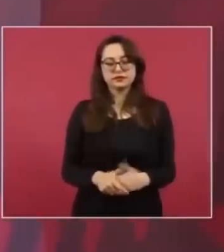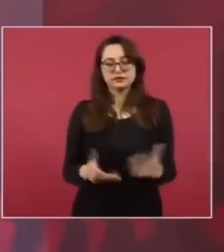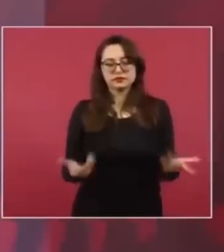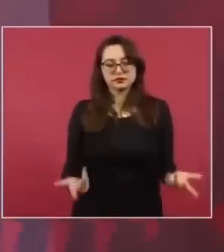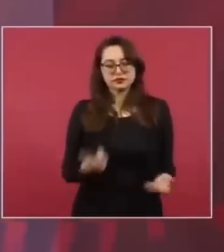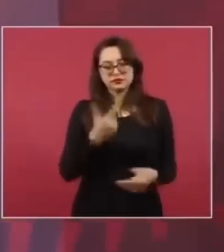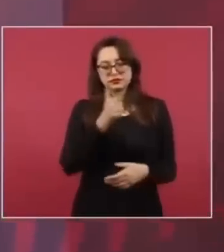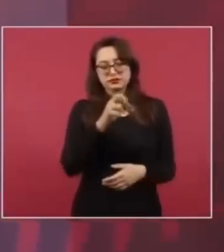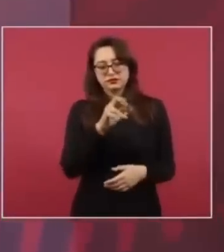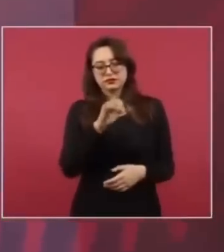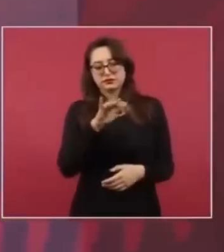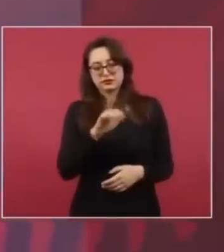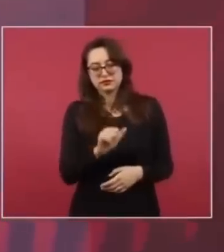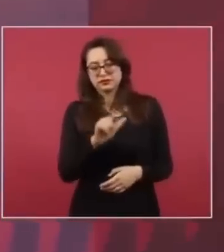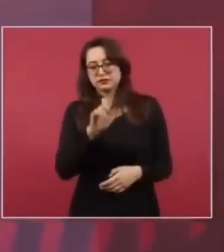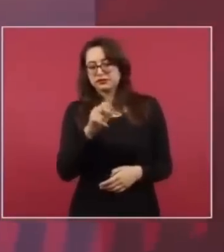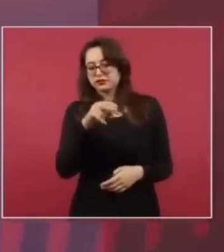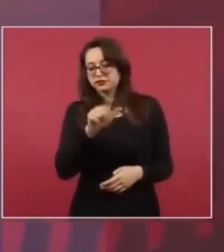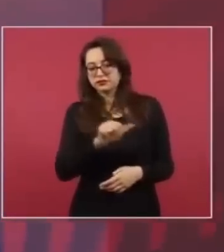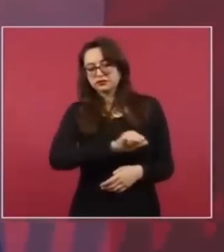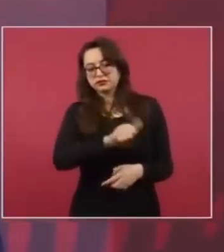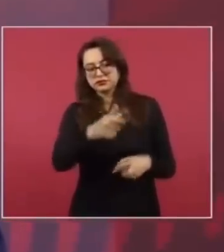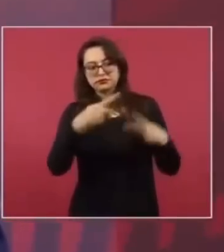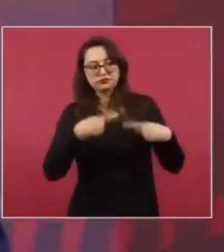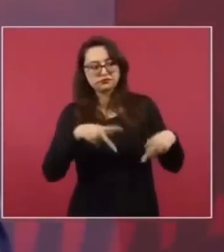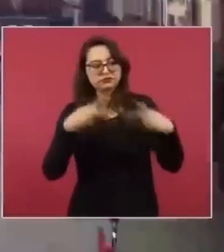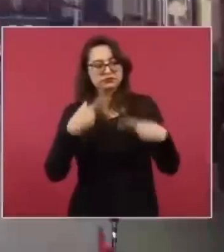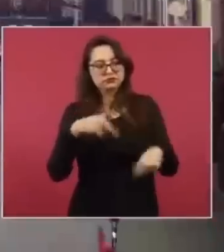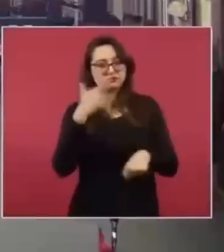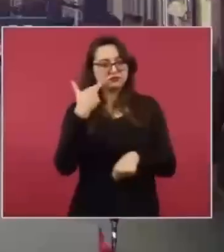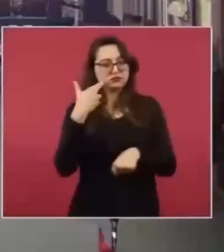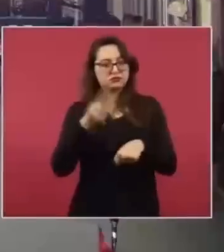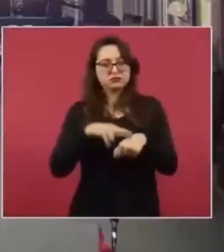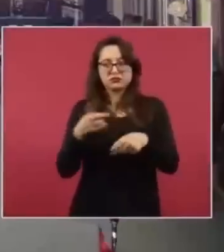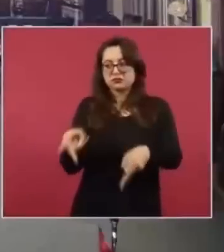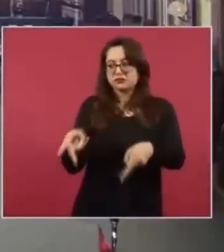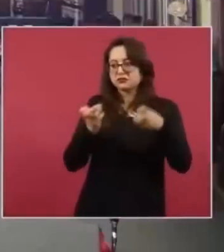los que saquearon al país?